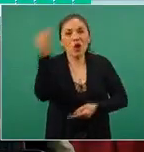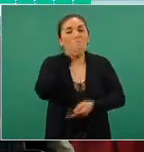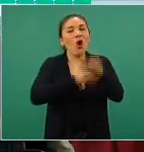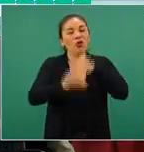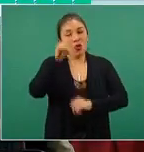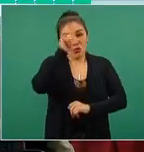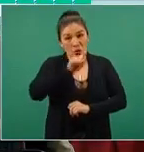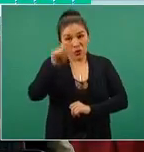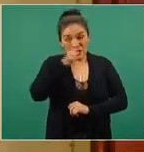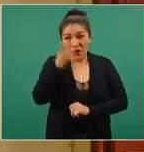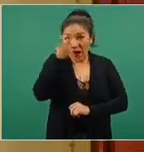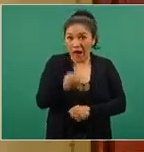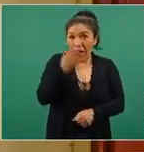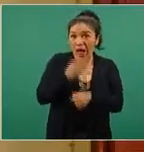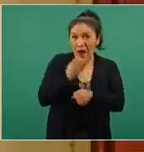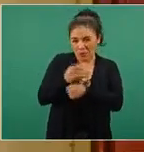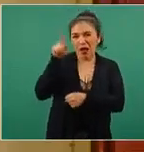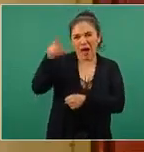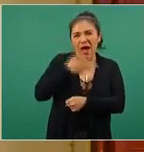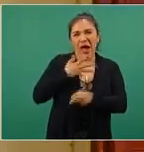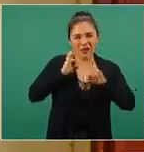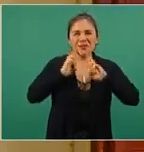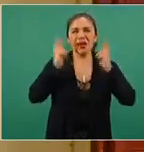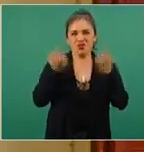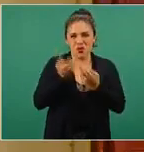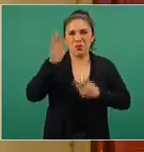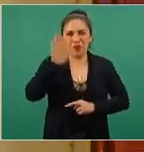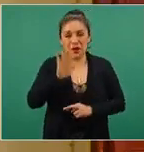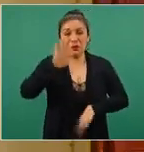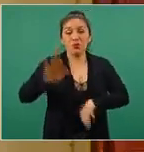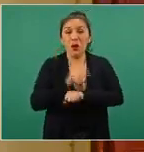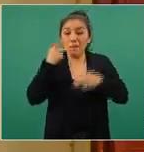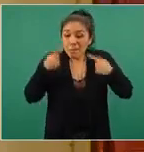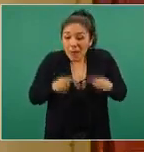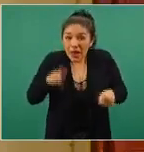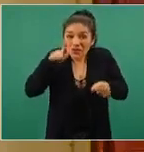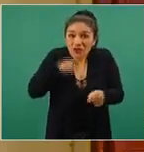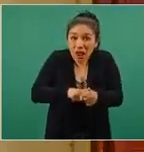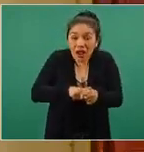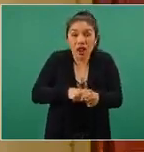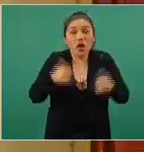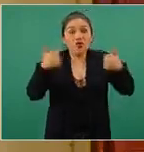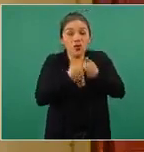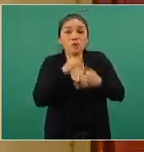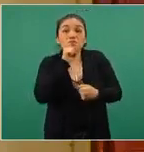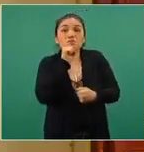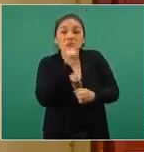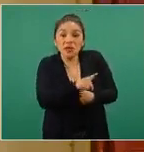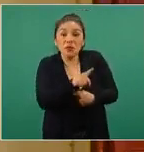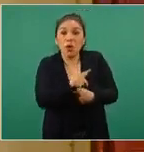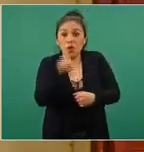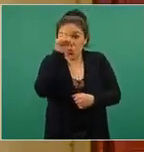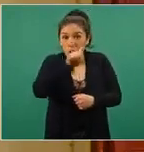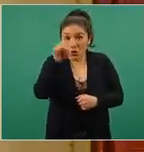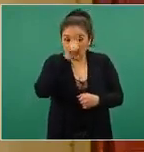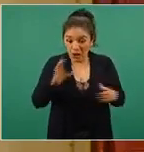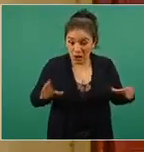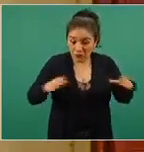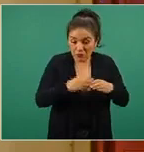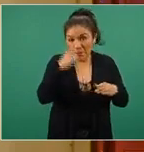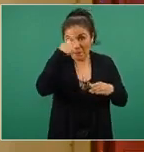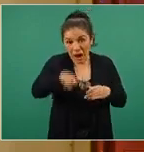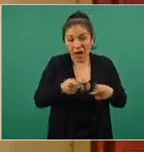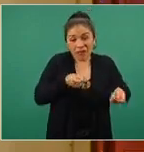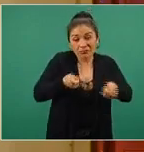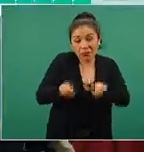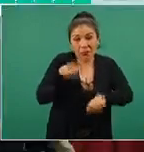Consejo que justamente en este momento debe estar sesionando, porque el capital humano a través de este Consejo con el que contamos para enfrentar